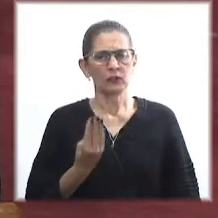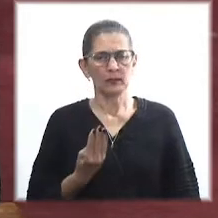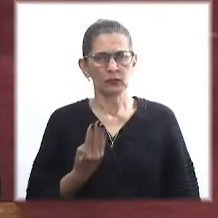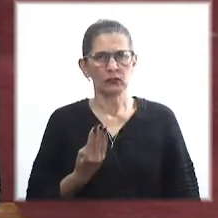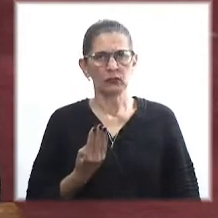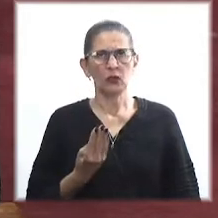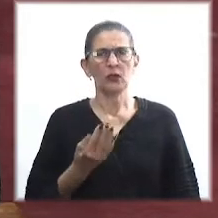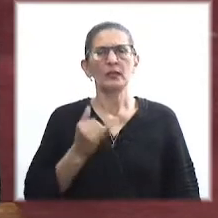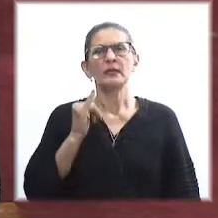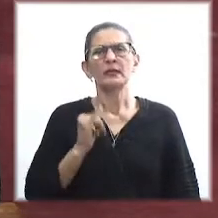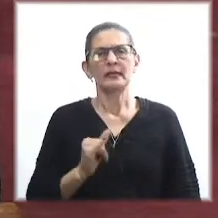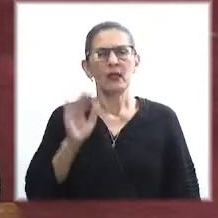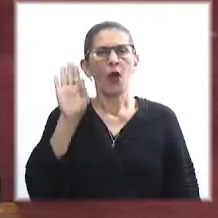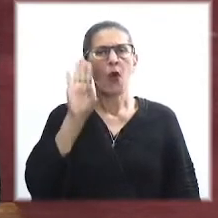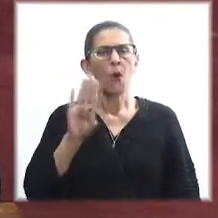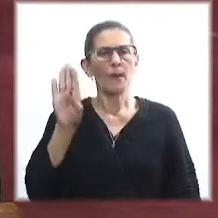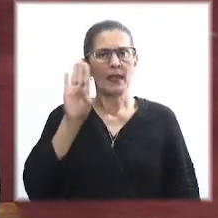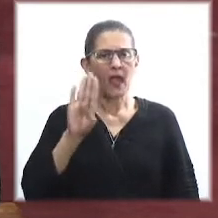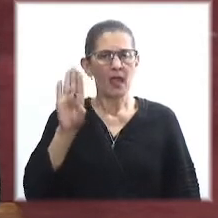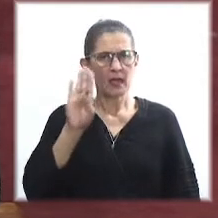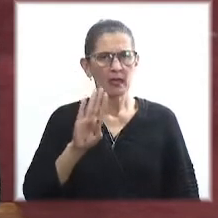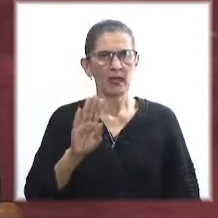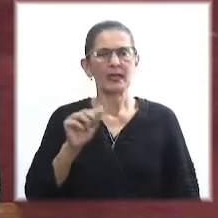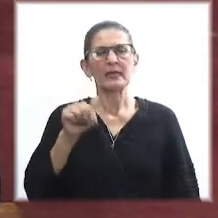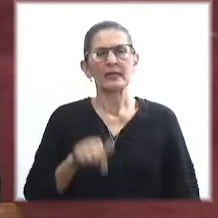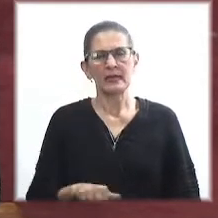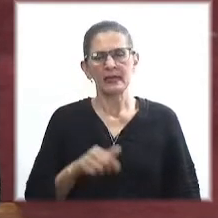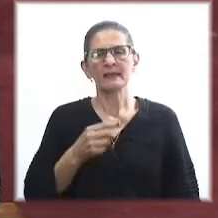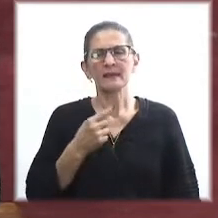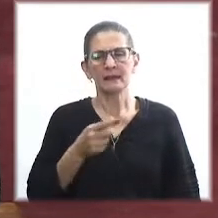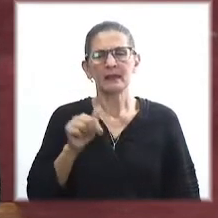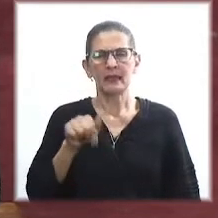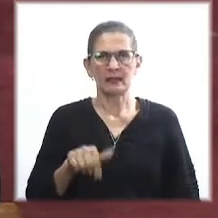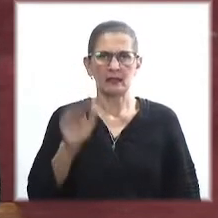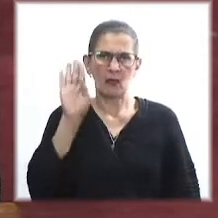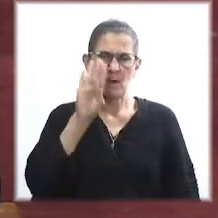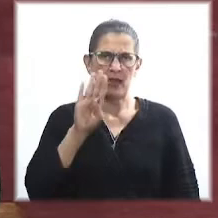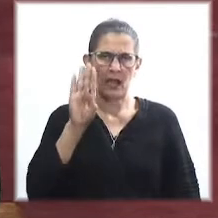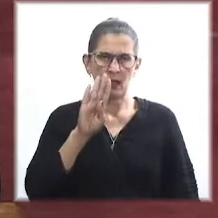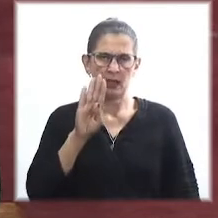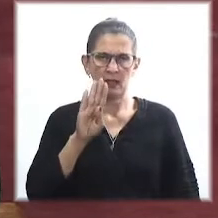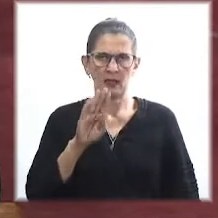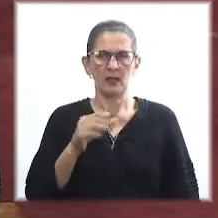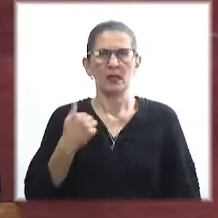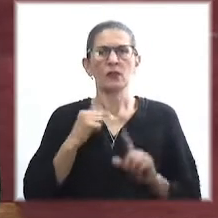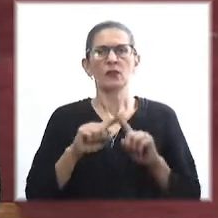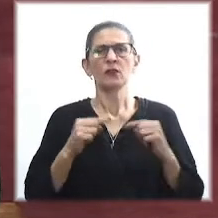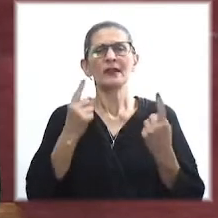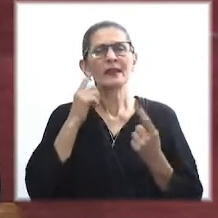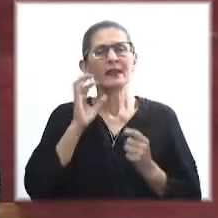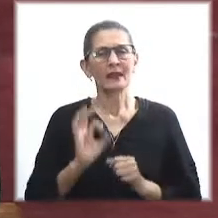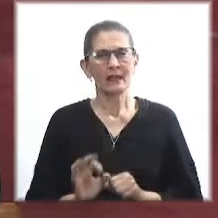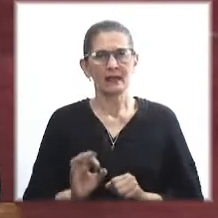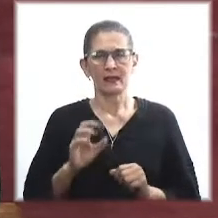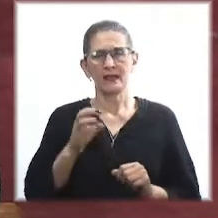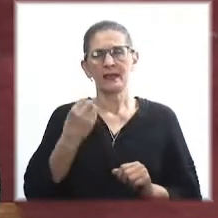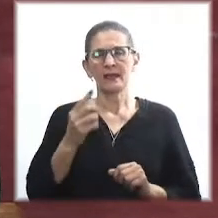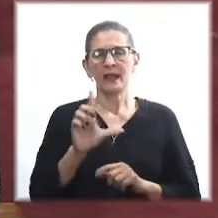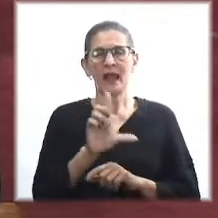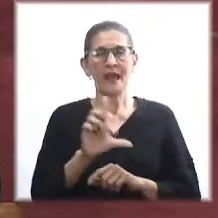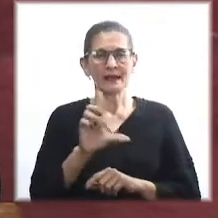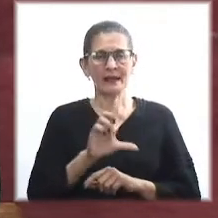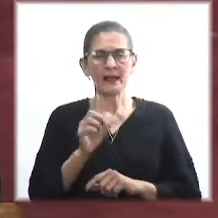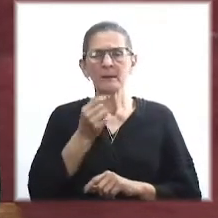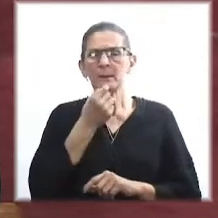reconocimiento y merecen homenaje, y merecen este homenaje. Creemos que Jorge Larrañaga nos dejó a todos